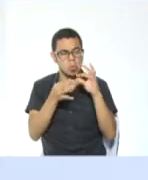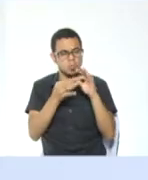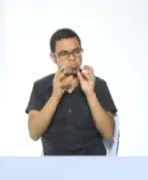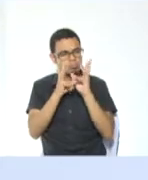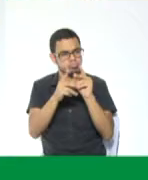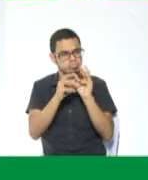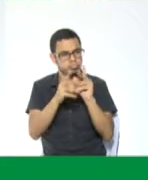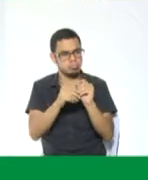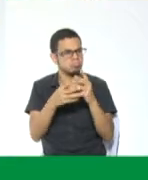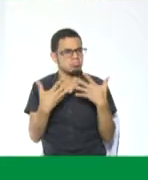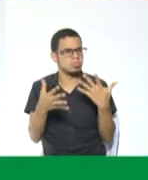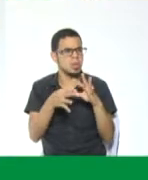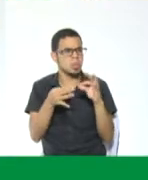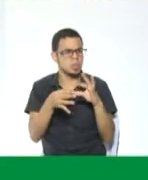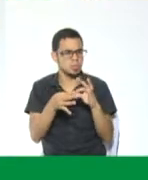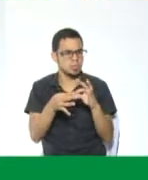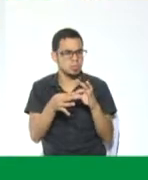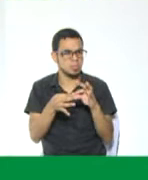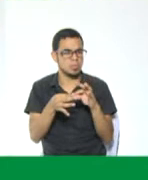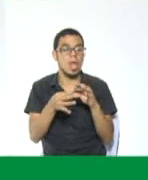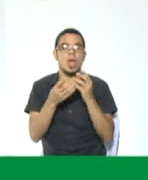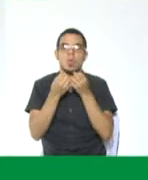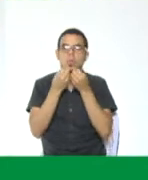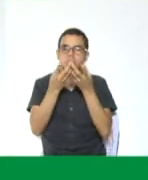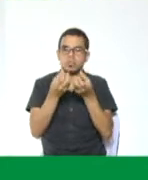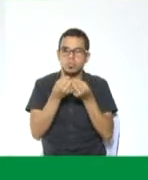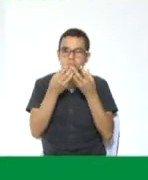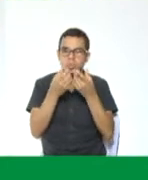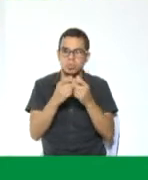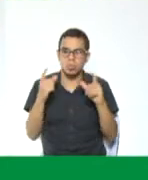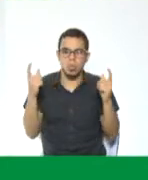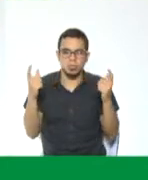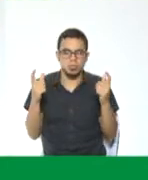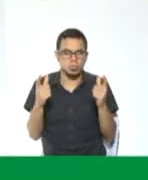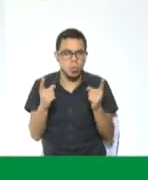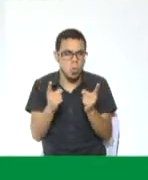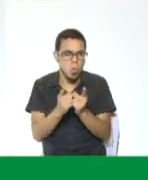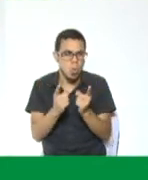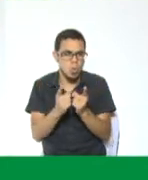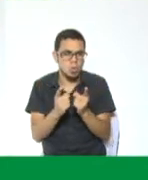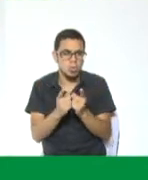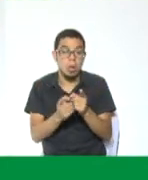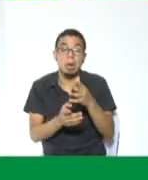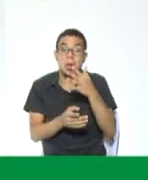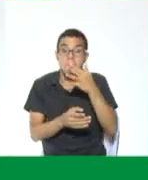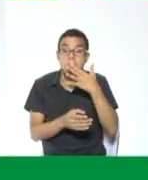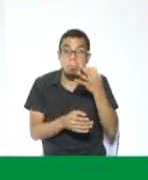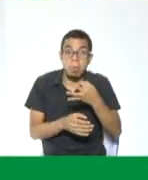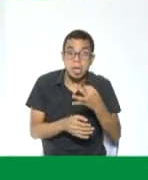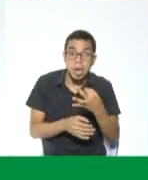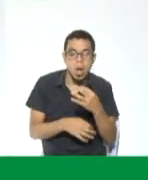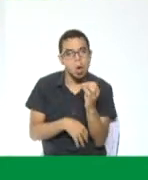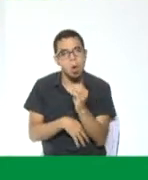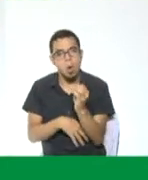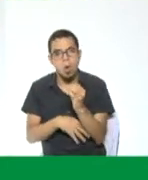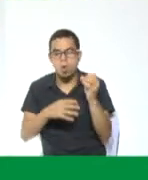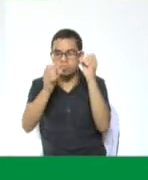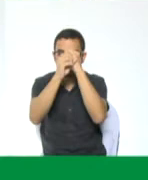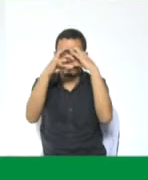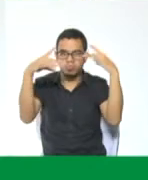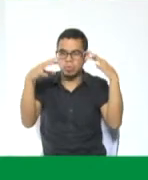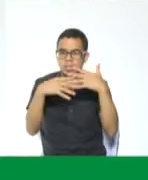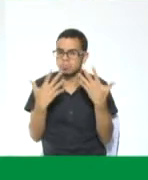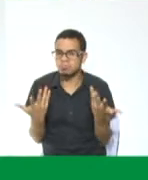Un cuento es una narración breve de historias real o imaginaria y